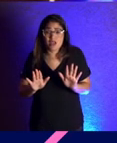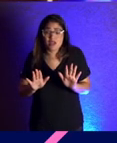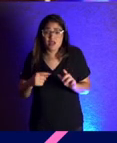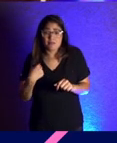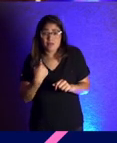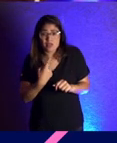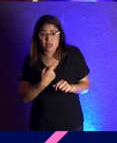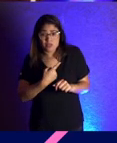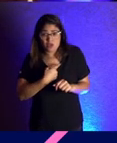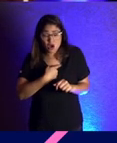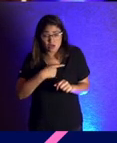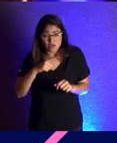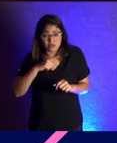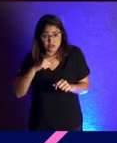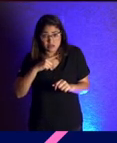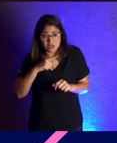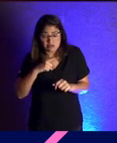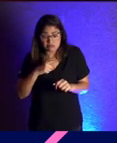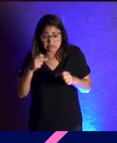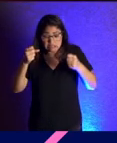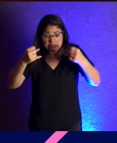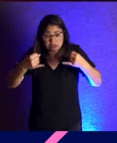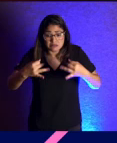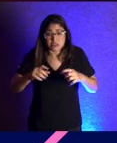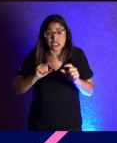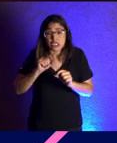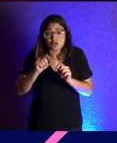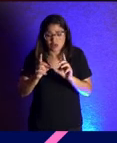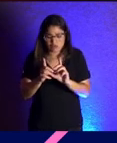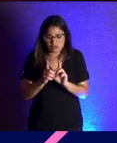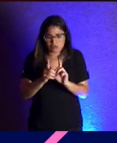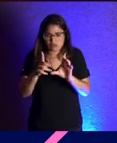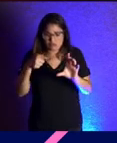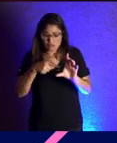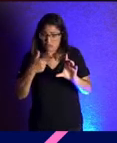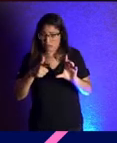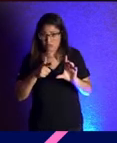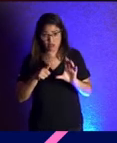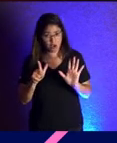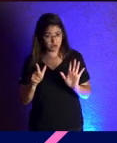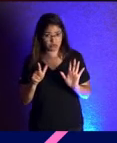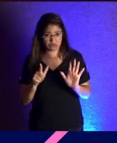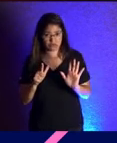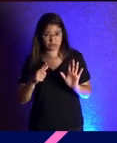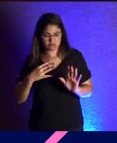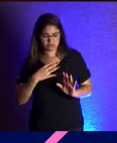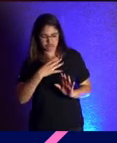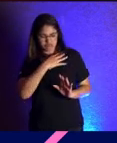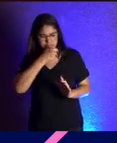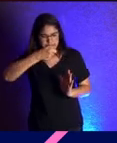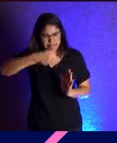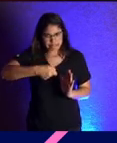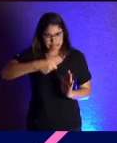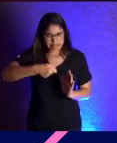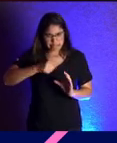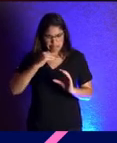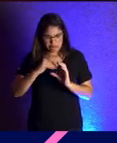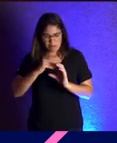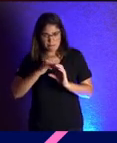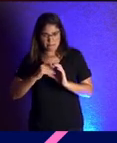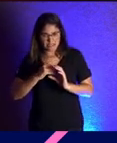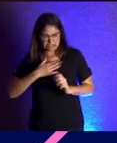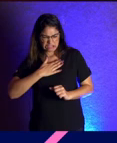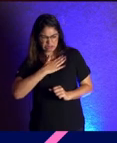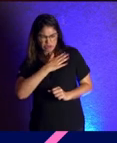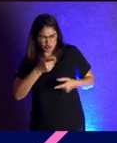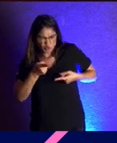un contexto democrático que es visto por el régimen como algo de odio contra el régimen y pues tener que hacerlo en